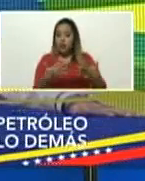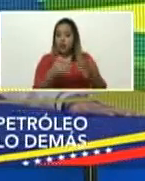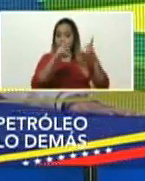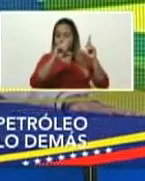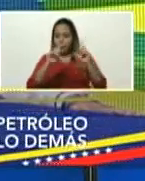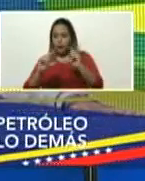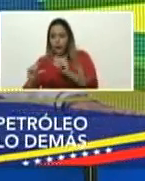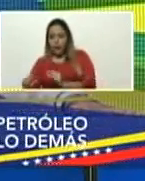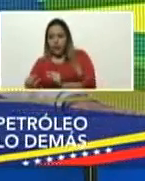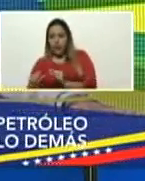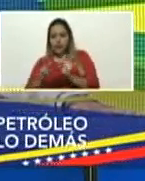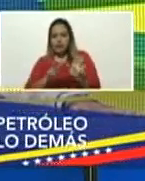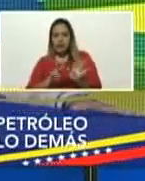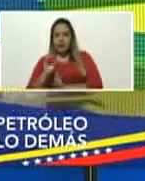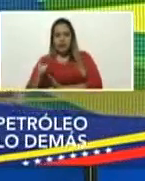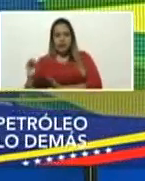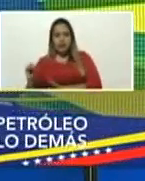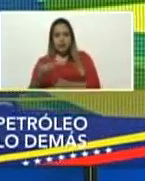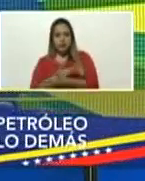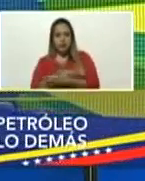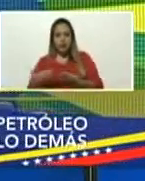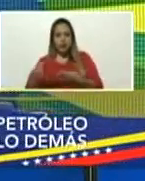700 millones de dólares.